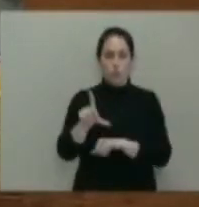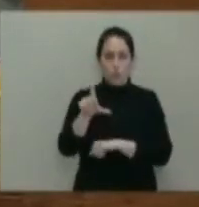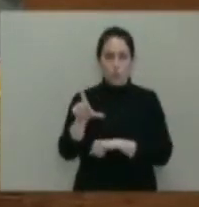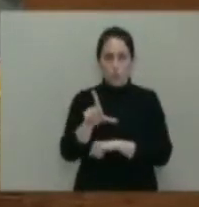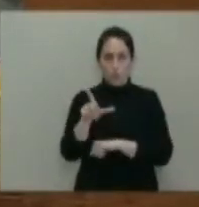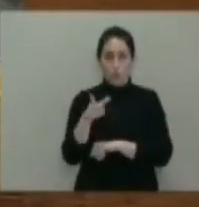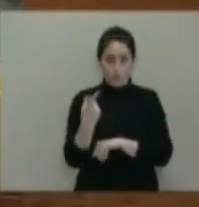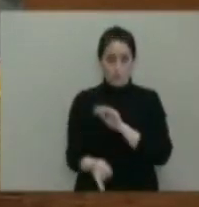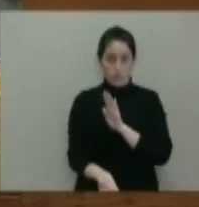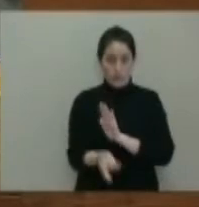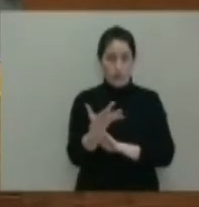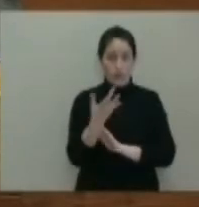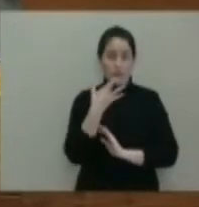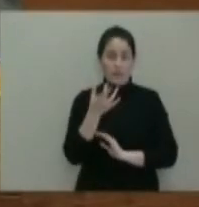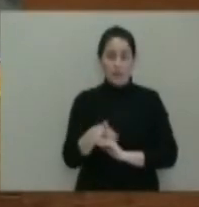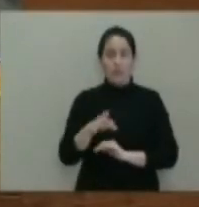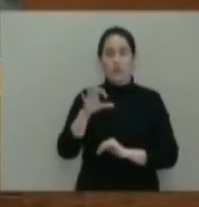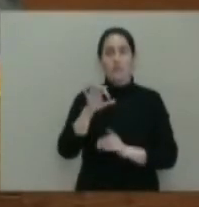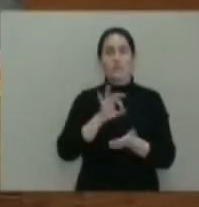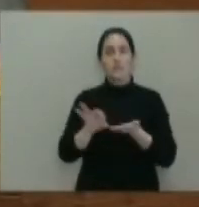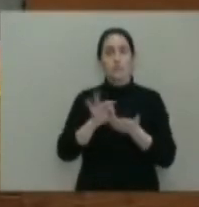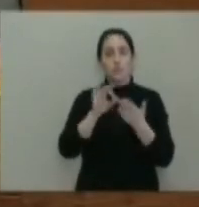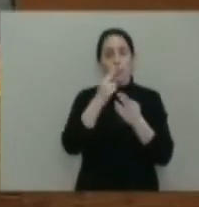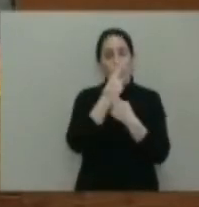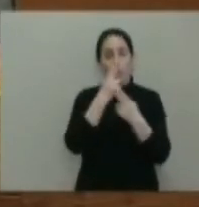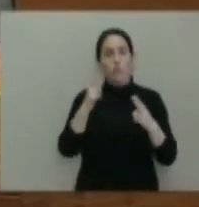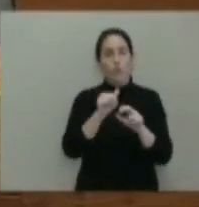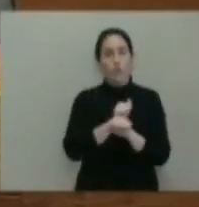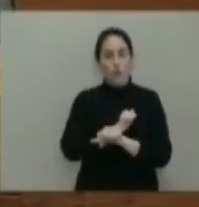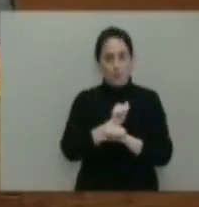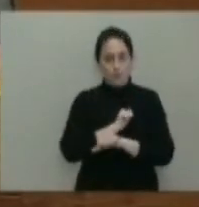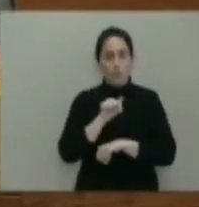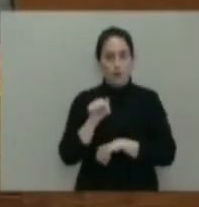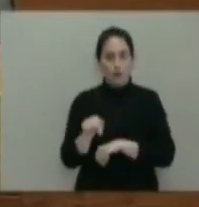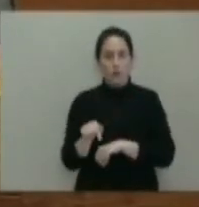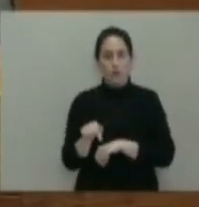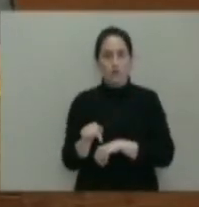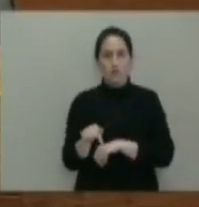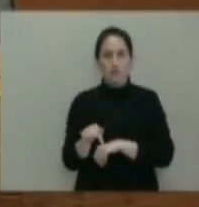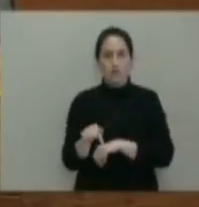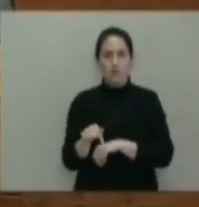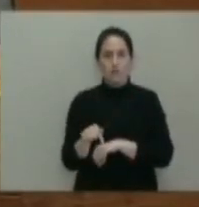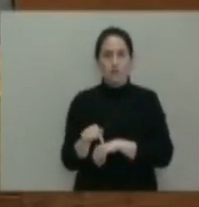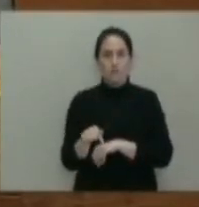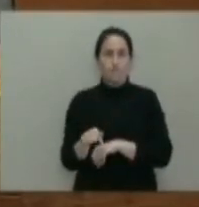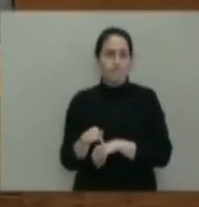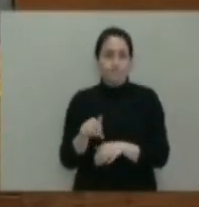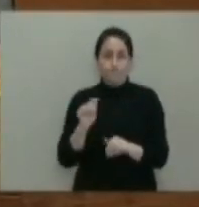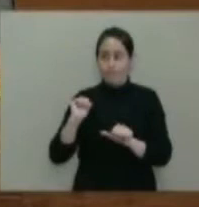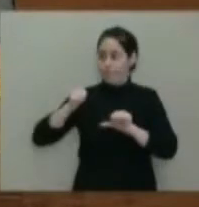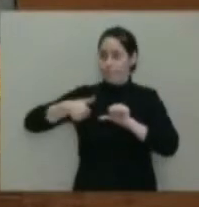precisamente crea el Servicio Público de Empleo, algo que, desgraciadamente, no se viene haciendo.